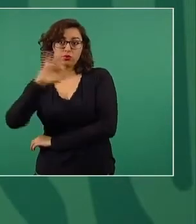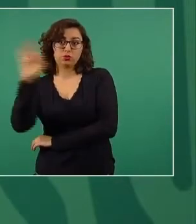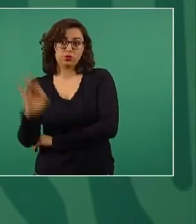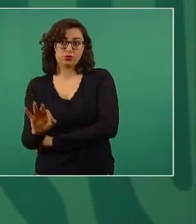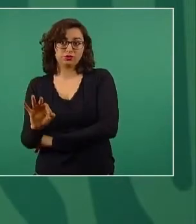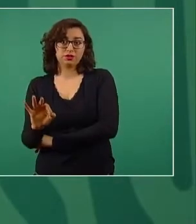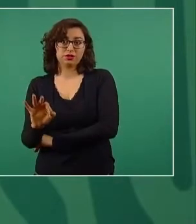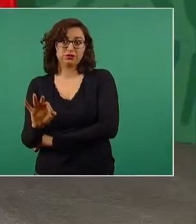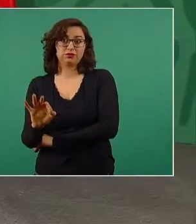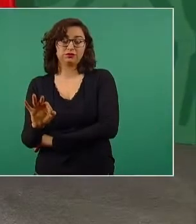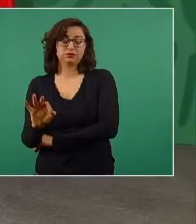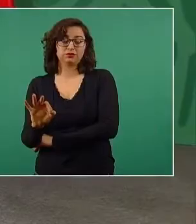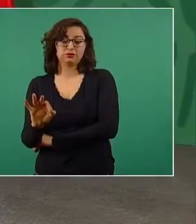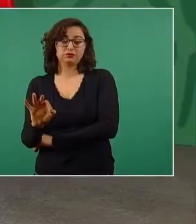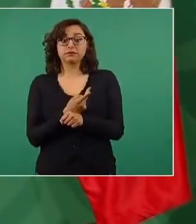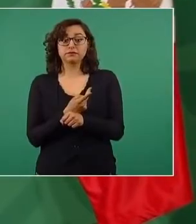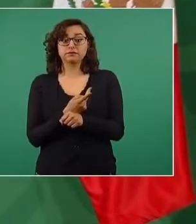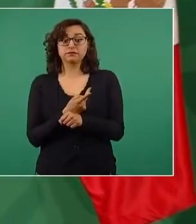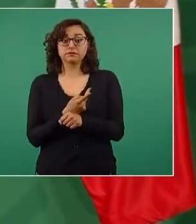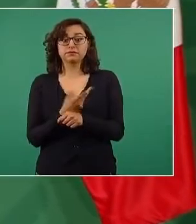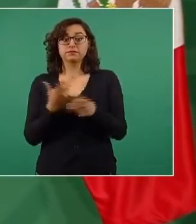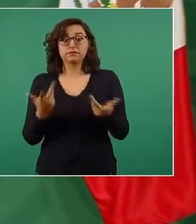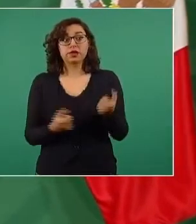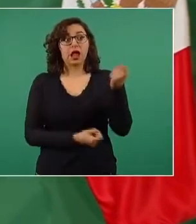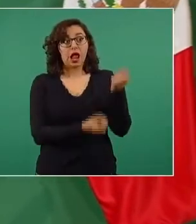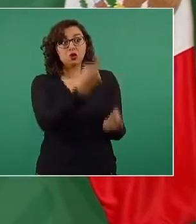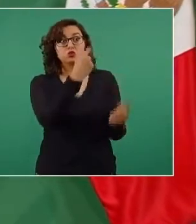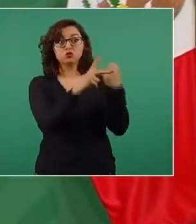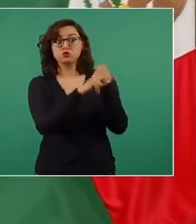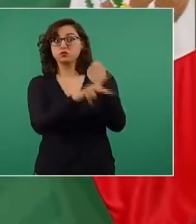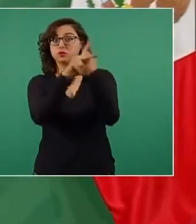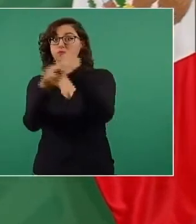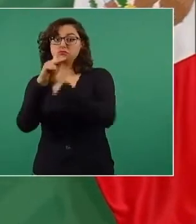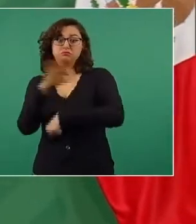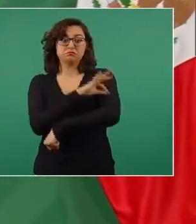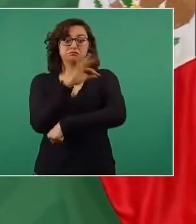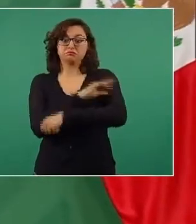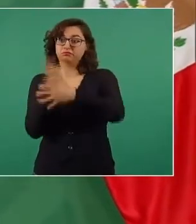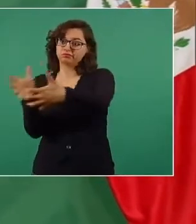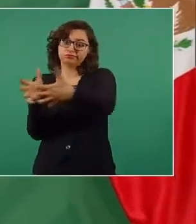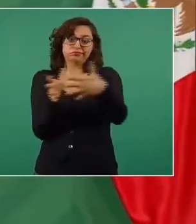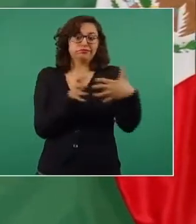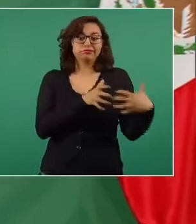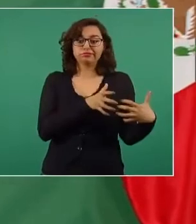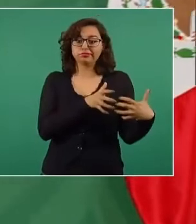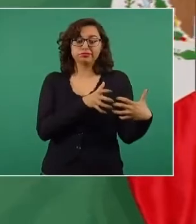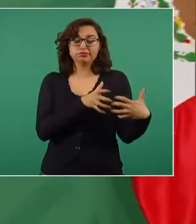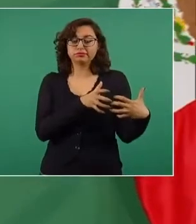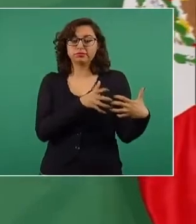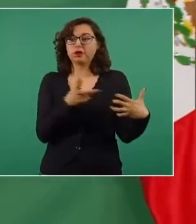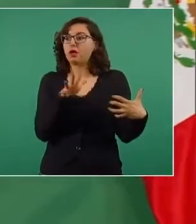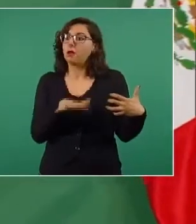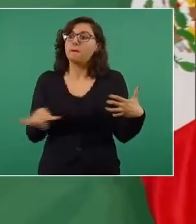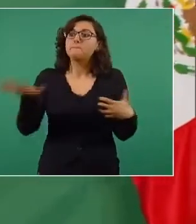4% del total. Por último, agradeció en nombre de México por la solidaridad en el envío de